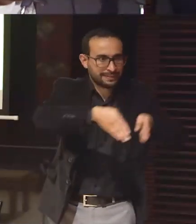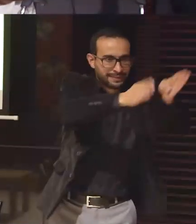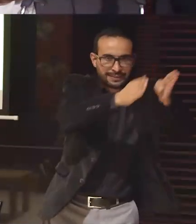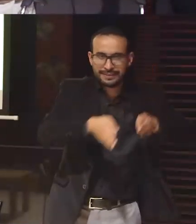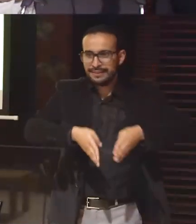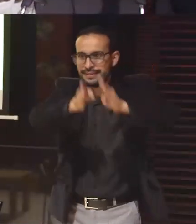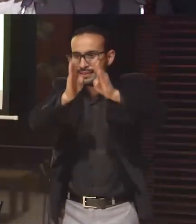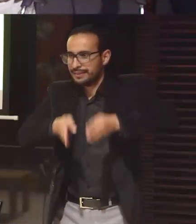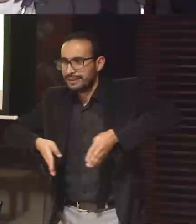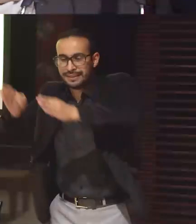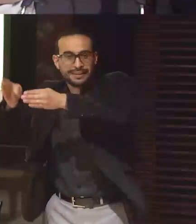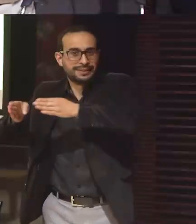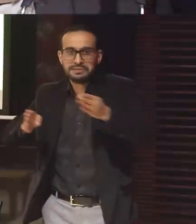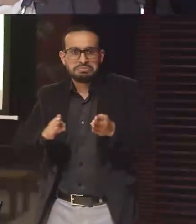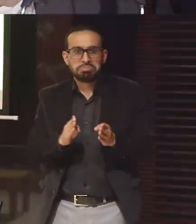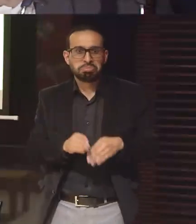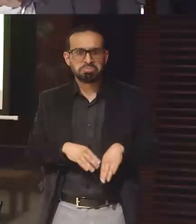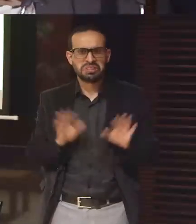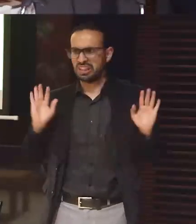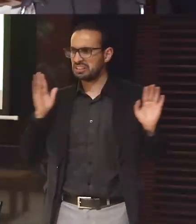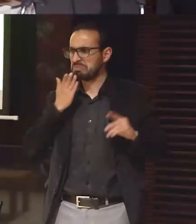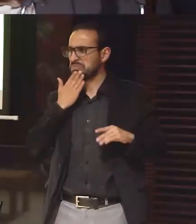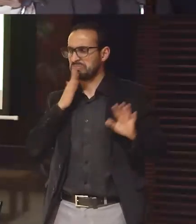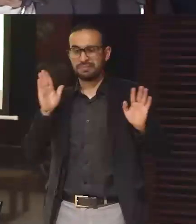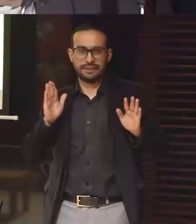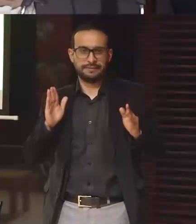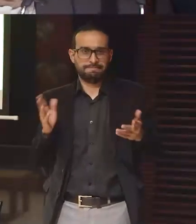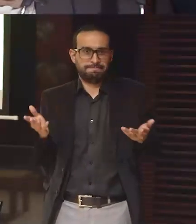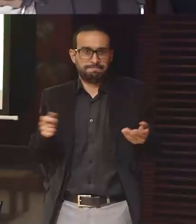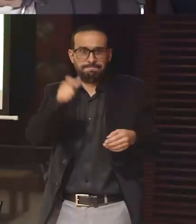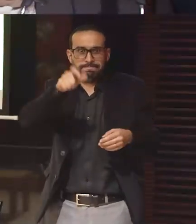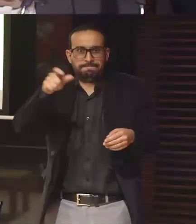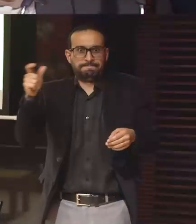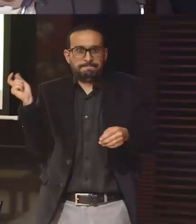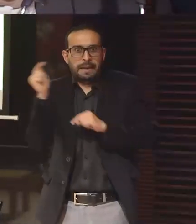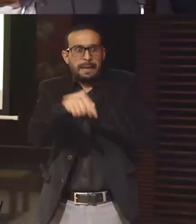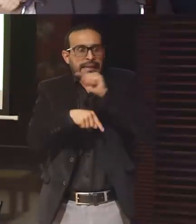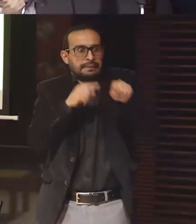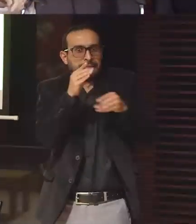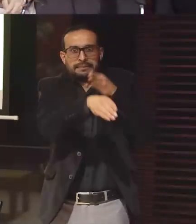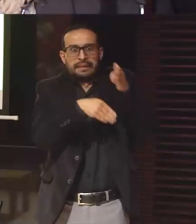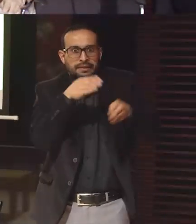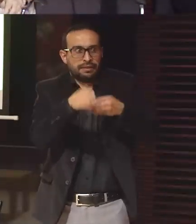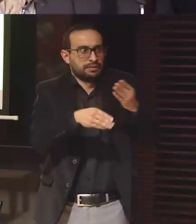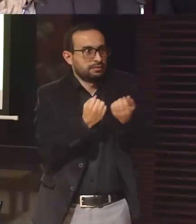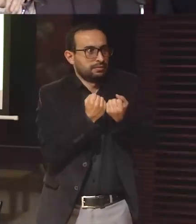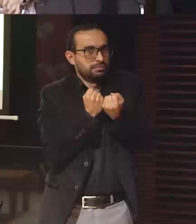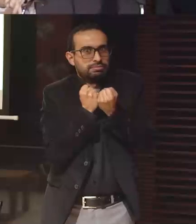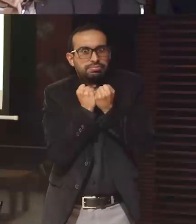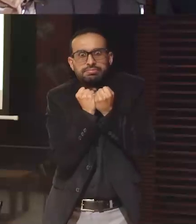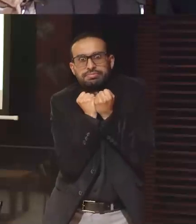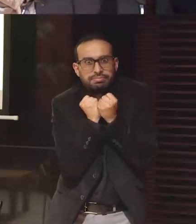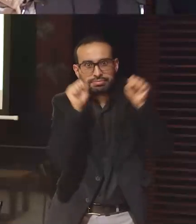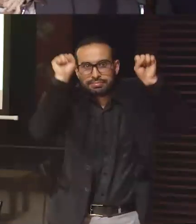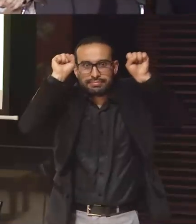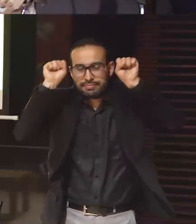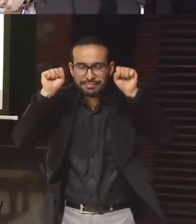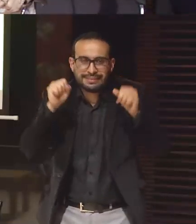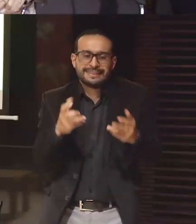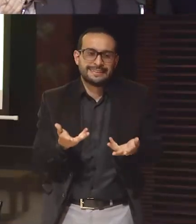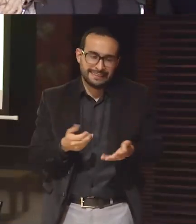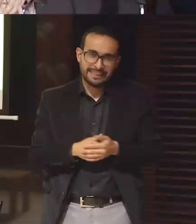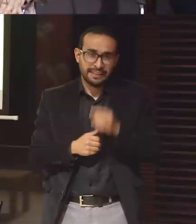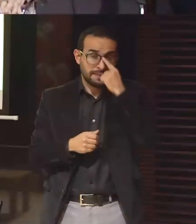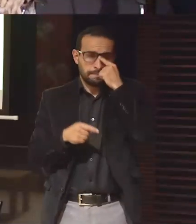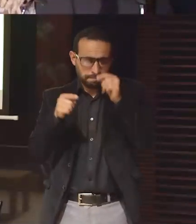Transmilenio. Entonces, para eso, digamos que queremos, como para que ustedes tengan una idea de cómo vemos nosotros el sistema, queremos dividirnos en